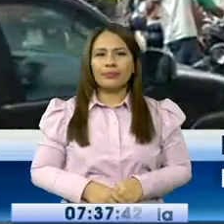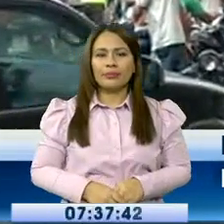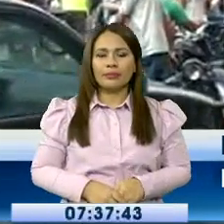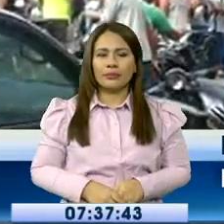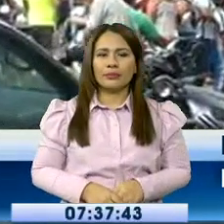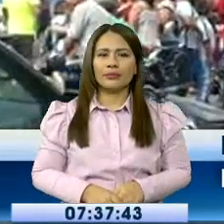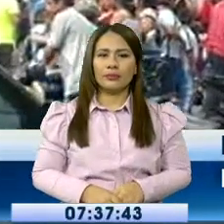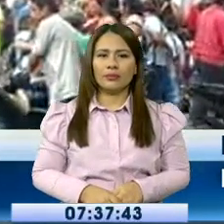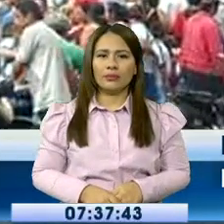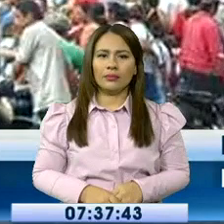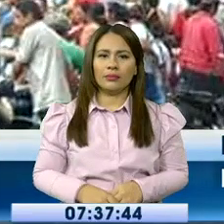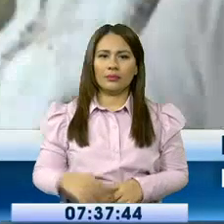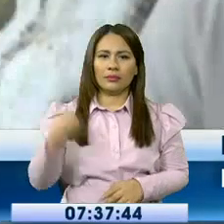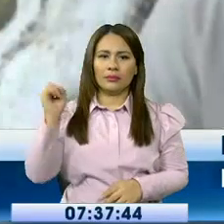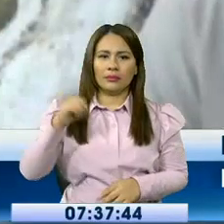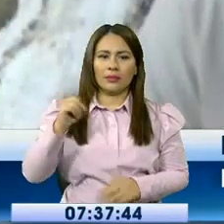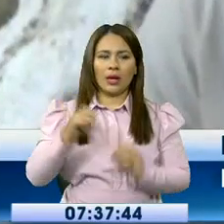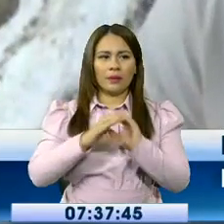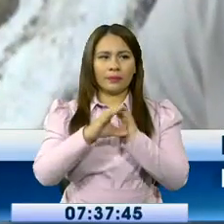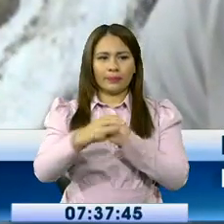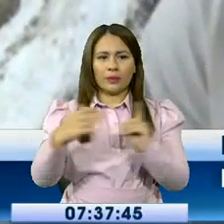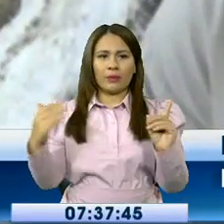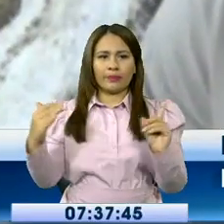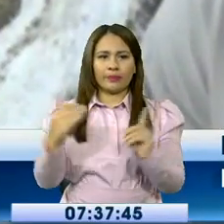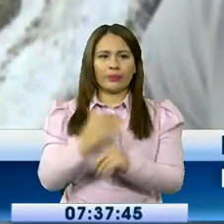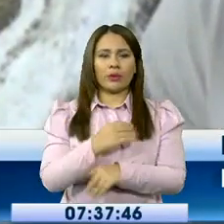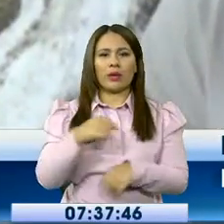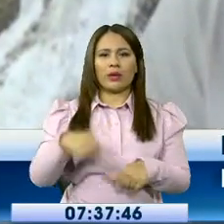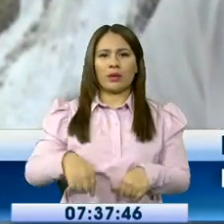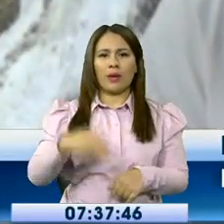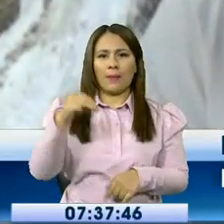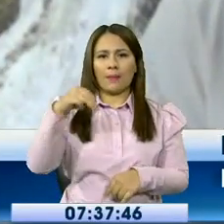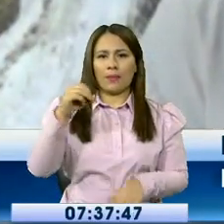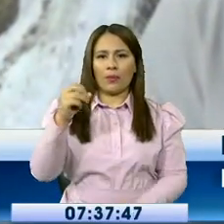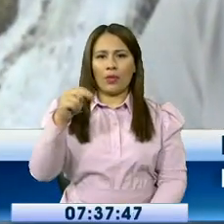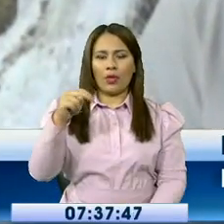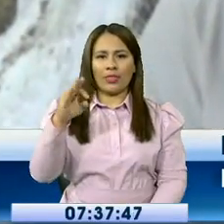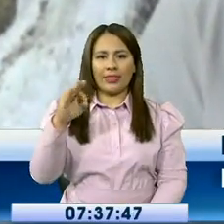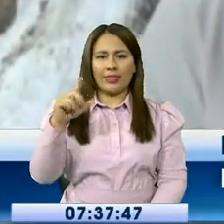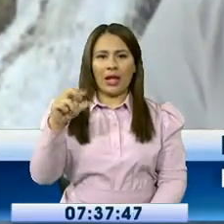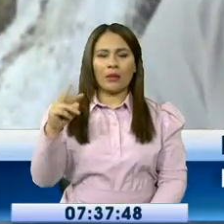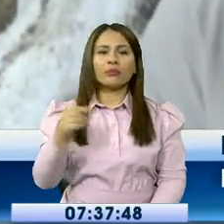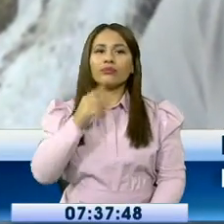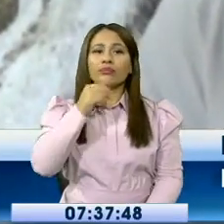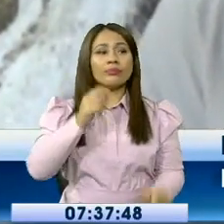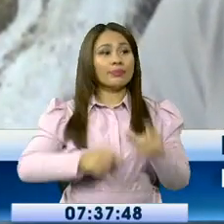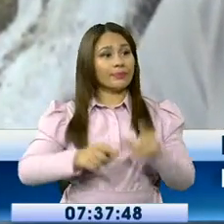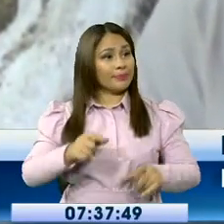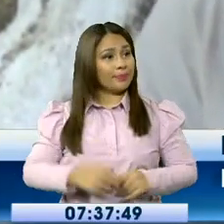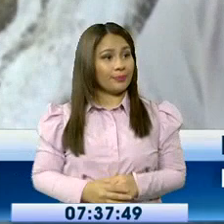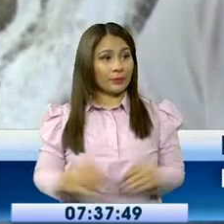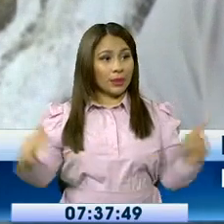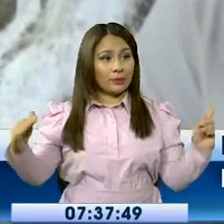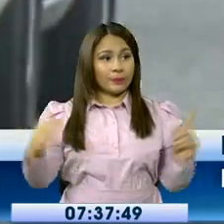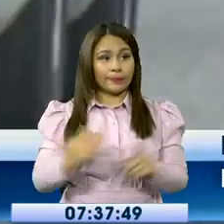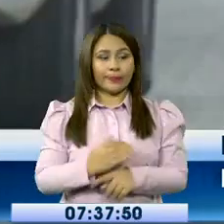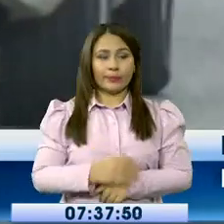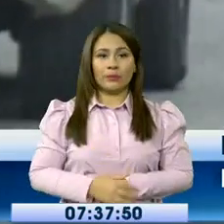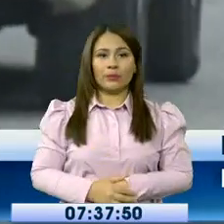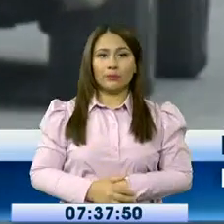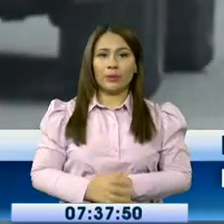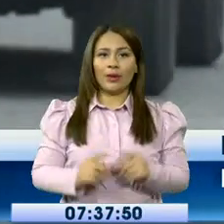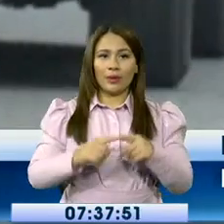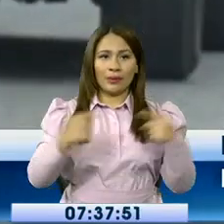arrollamiento de un selectivo de Montalvo. Dice que al parecer estaba cruzando y él impactó o se fue contra el